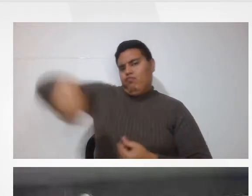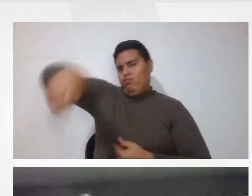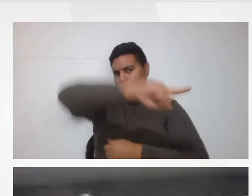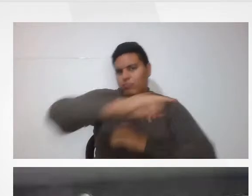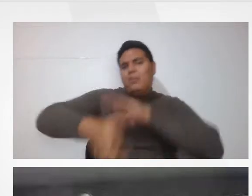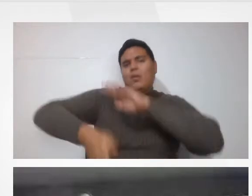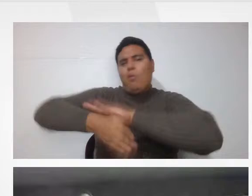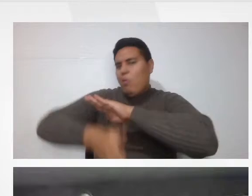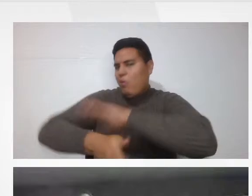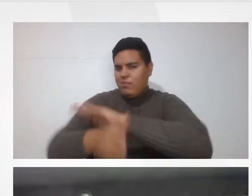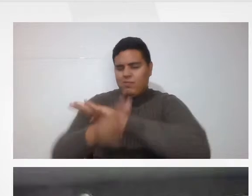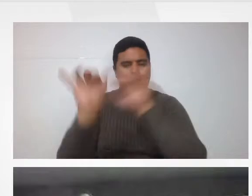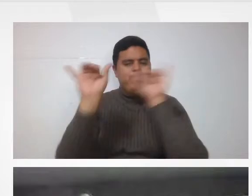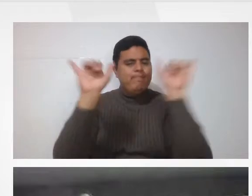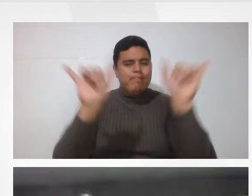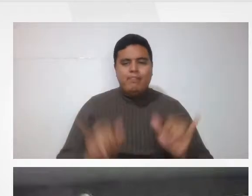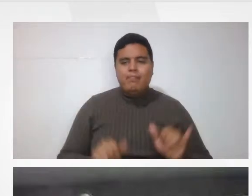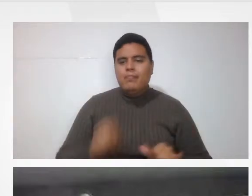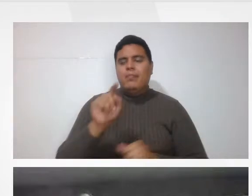como,